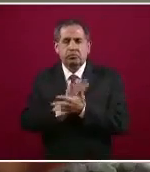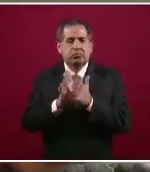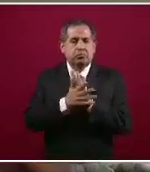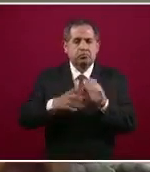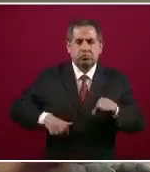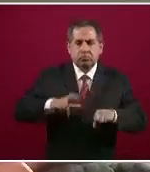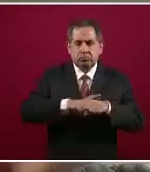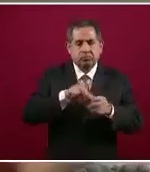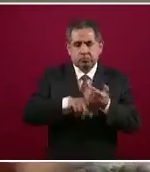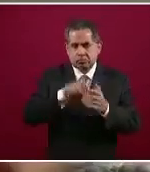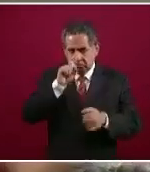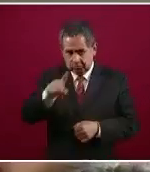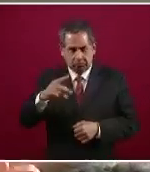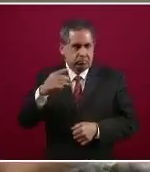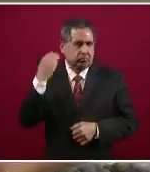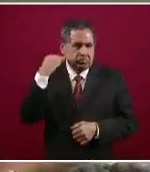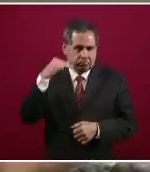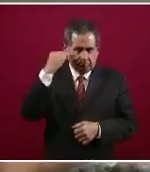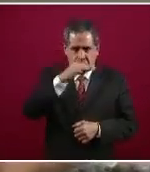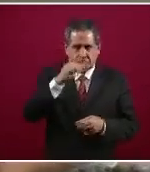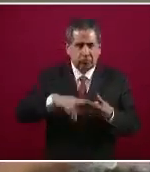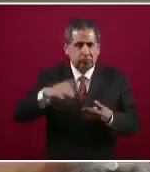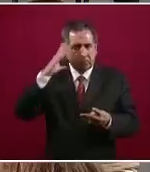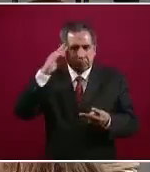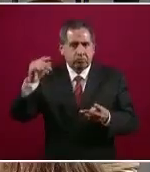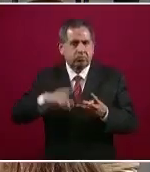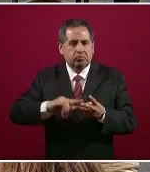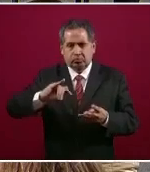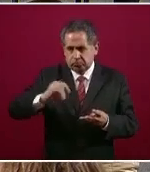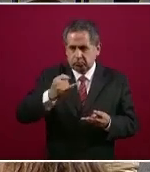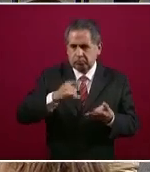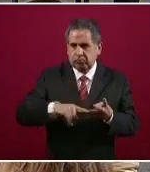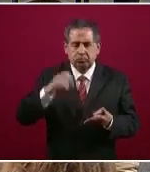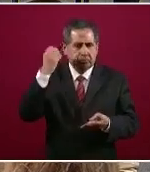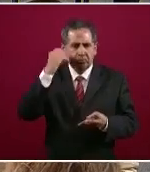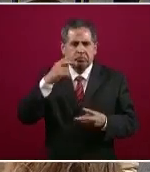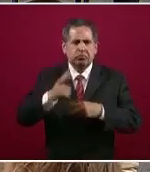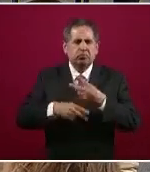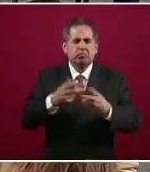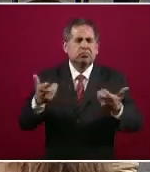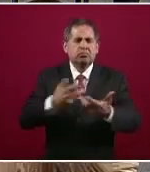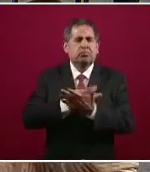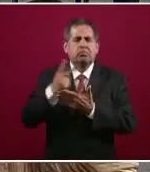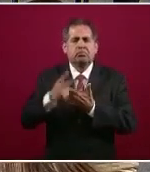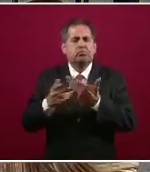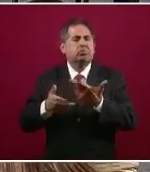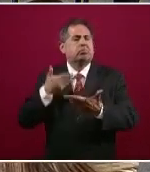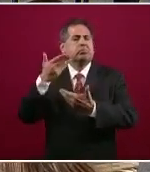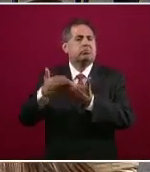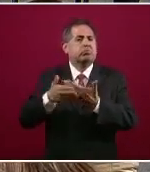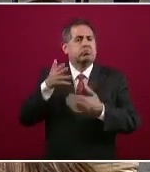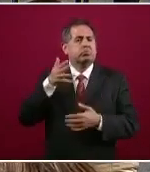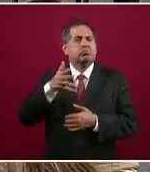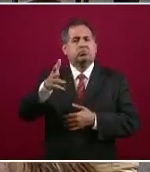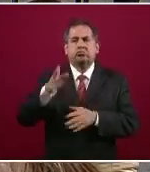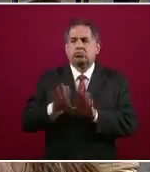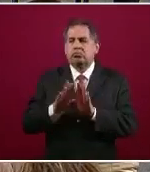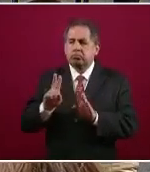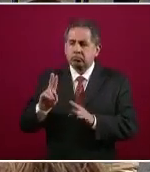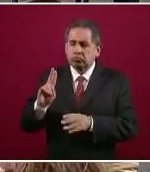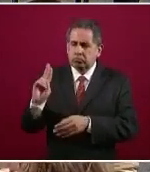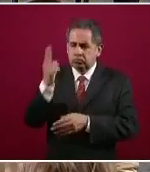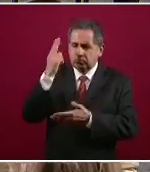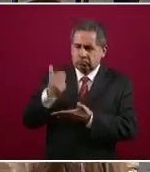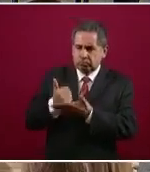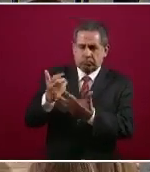de ello está ahí Michoacán, está Colima, está Tijuana, está Oaxaca. ¿Cuál es el proyecto de su gobierno para rescatar esas universidades? Es la